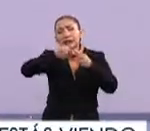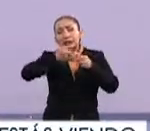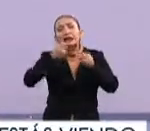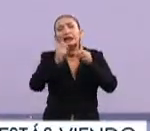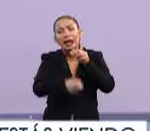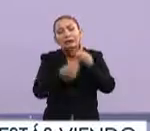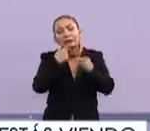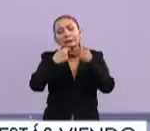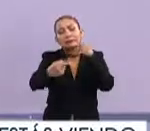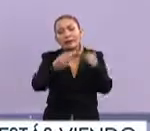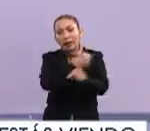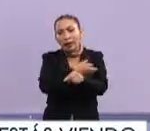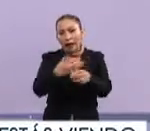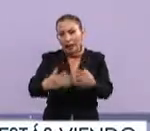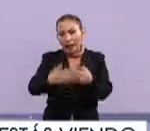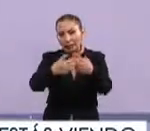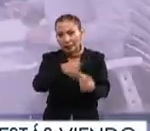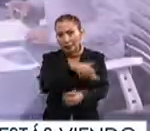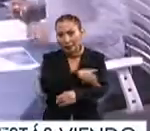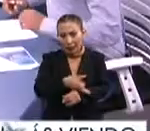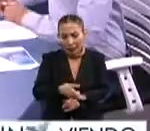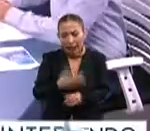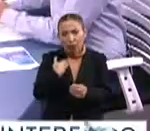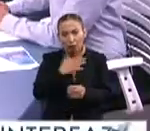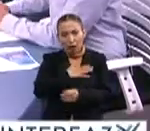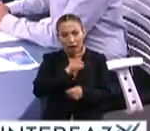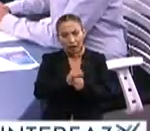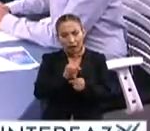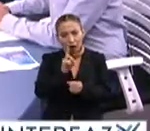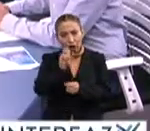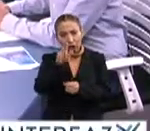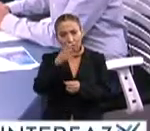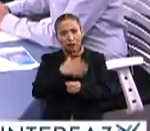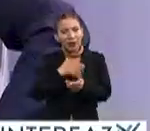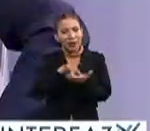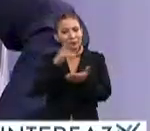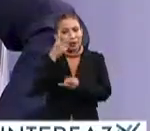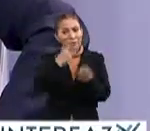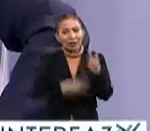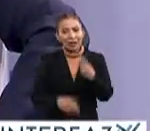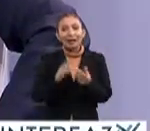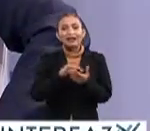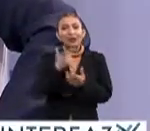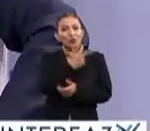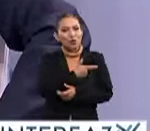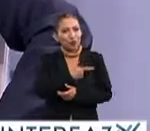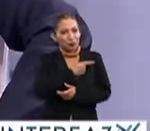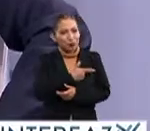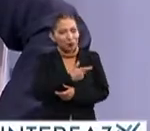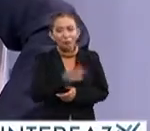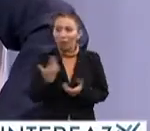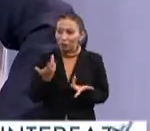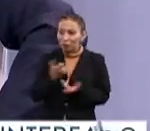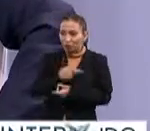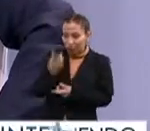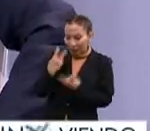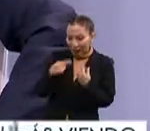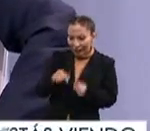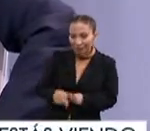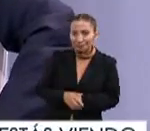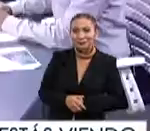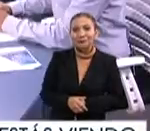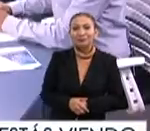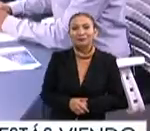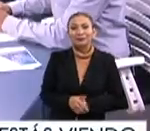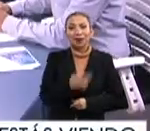a la Gestión de Empresas Familiares. Muy buenos días, doctor. Muchísimas gracias por estar con nosotros el día de hoy. ¿Qué tal? Qué gusto. Al contrario, un placer tenerte por el